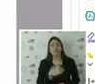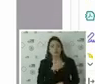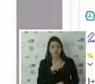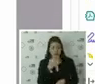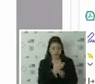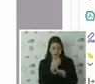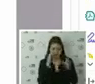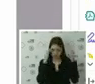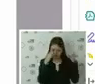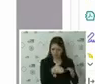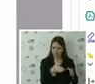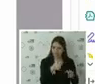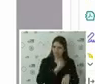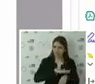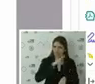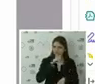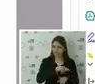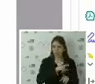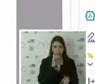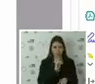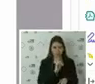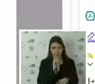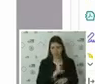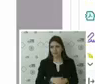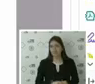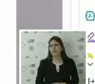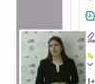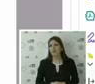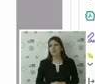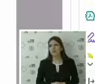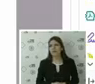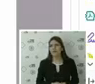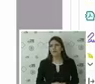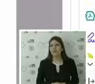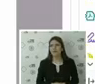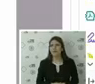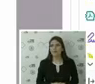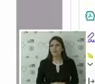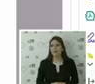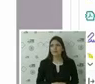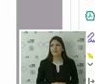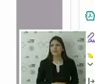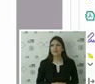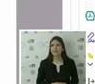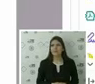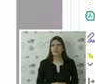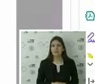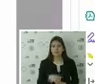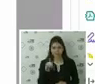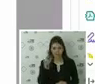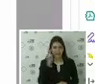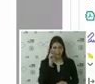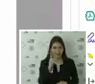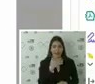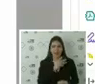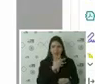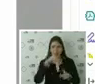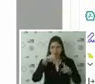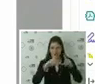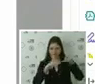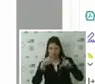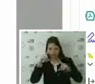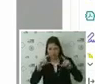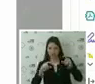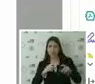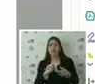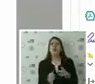más en lo del género. ¿Le puede dar a la siguiente, por favor? Gracias. Aquí puse unas estadísticas sobre lo que está